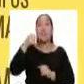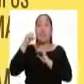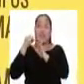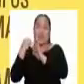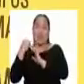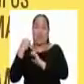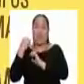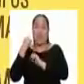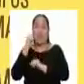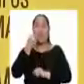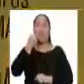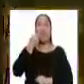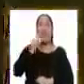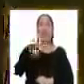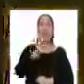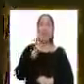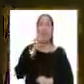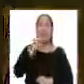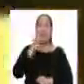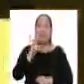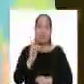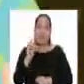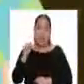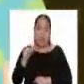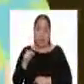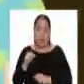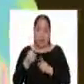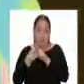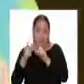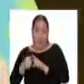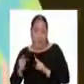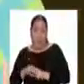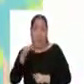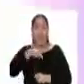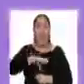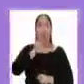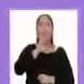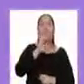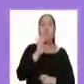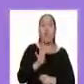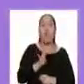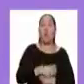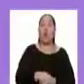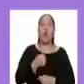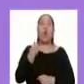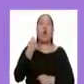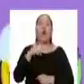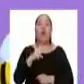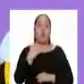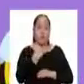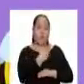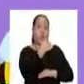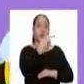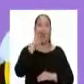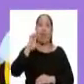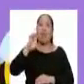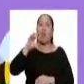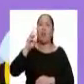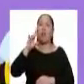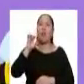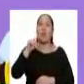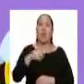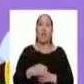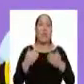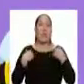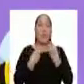en el mundo, el Perú cuente con 84. Tengamos 11 variedades de ecorregiones y seamos el país con más especies